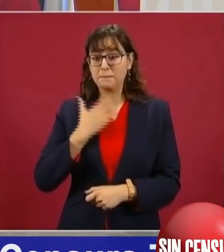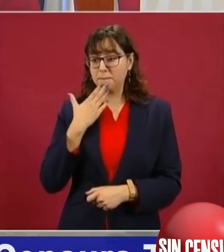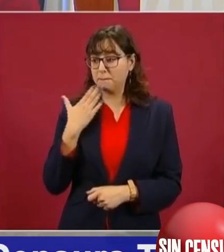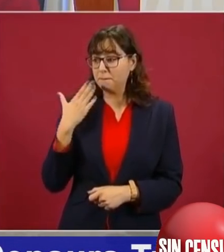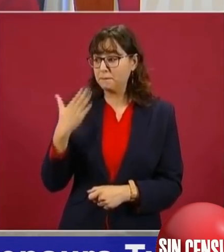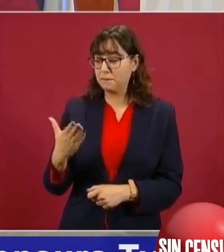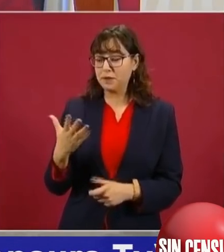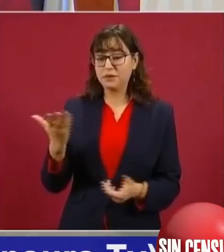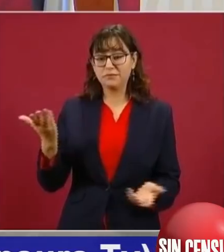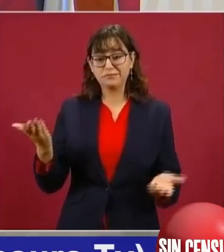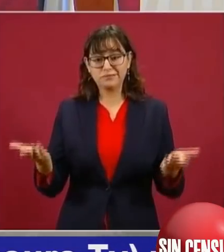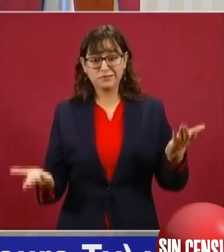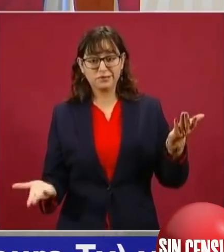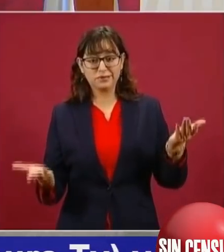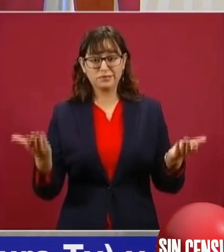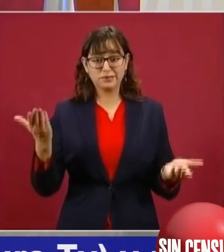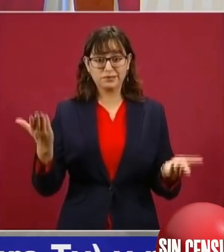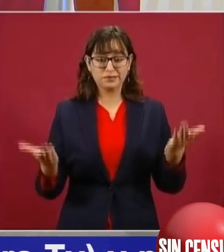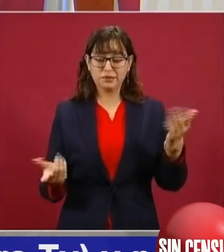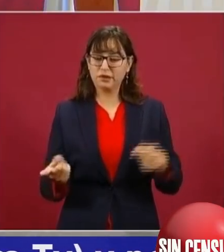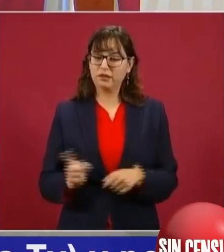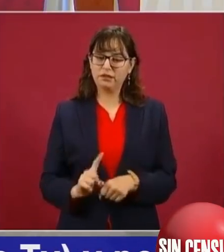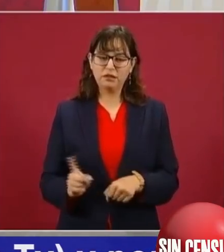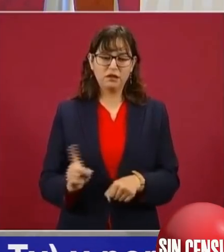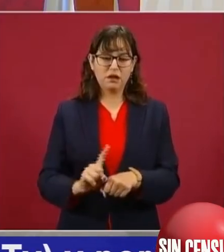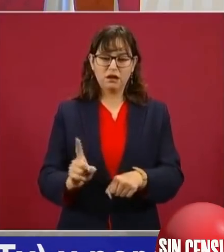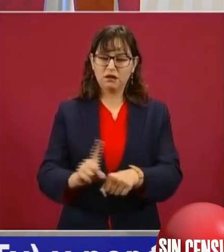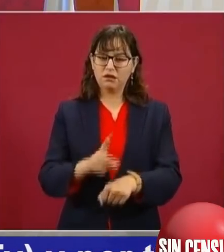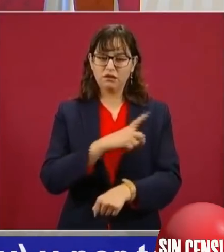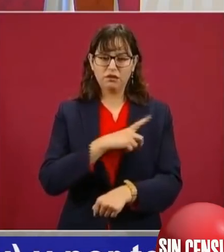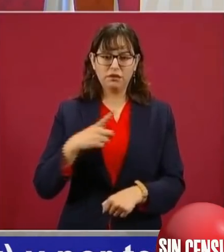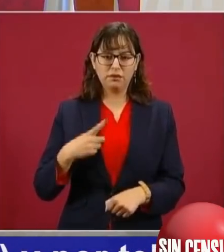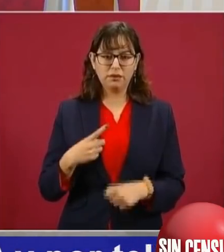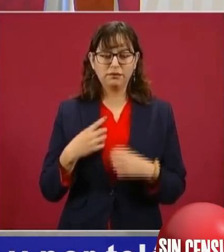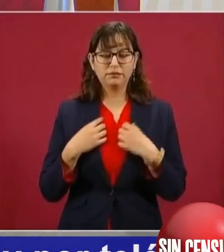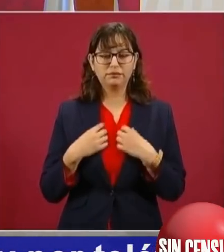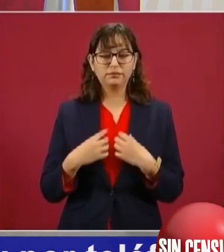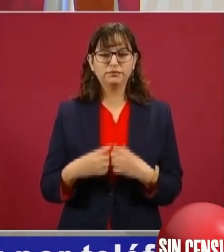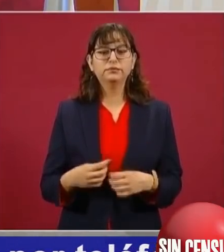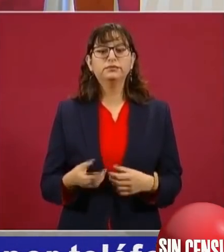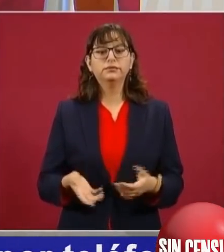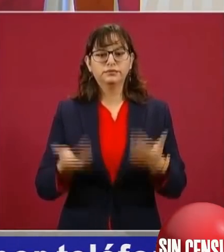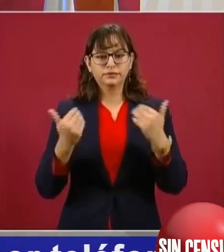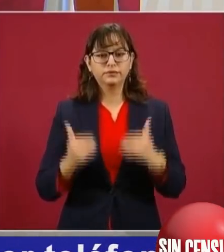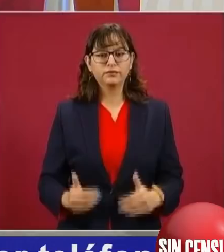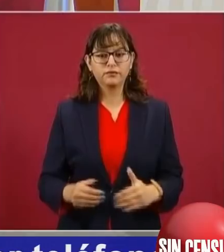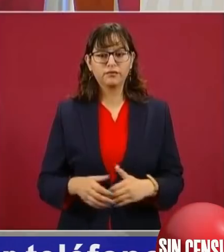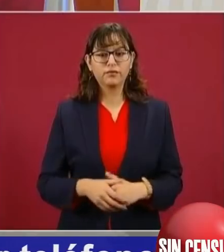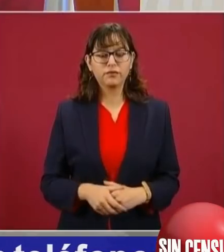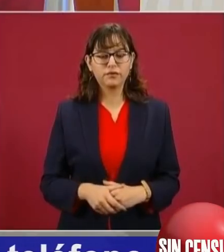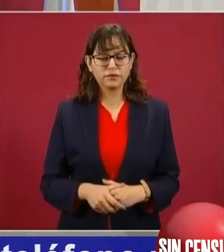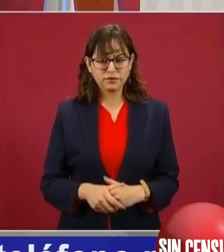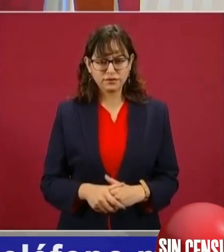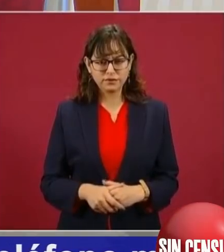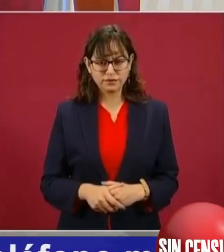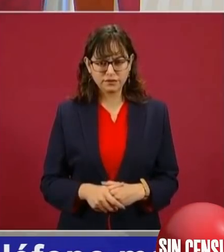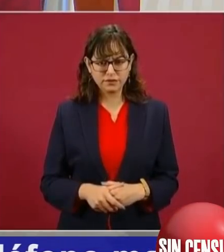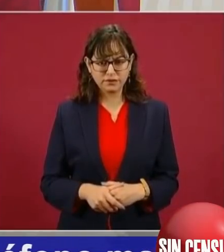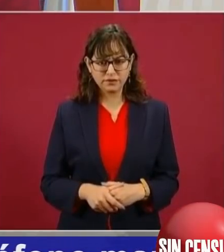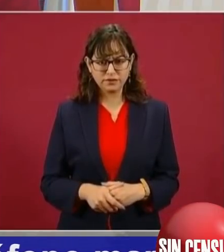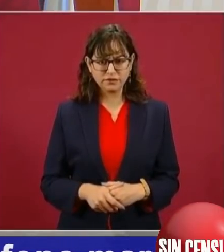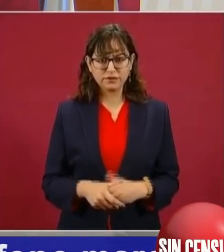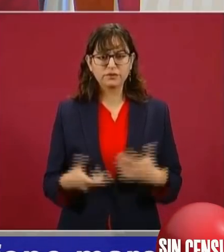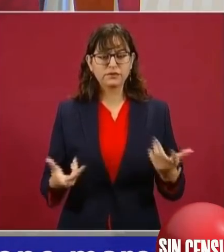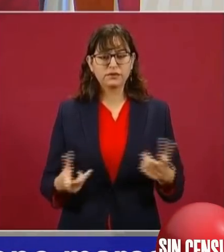estas dos intenciones. La siguiente, por favor. En esta curva epidémica que resume la